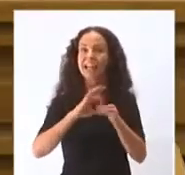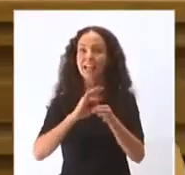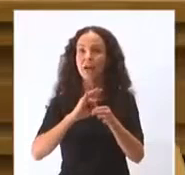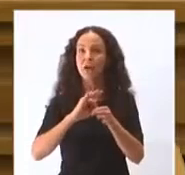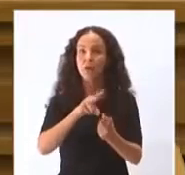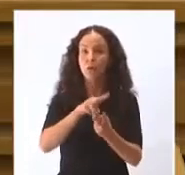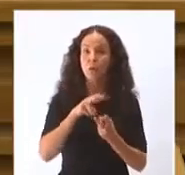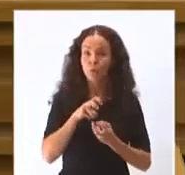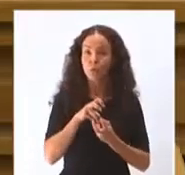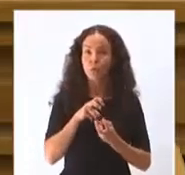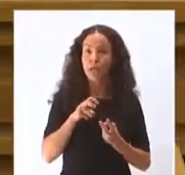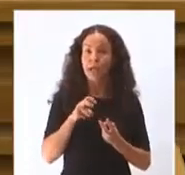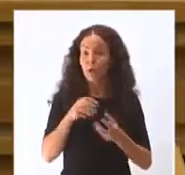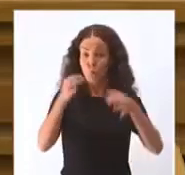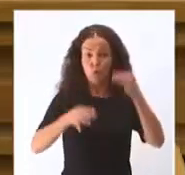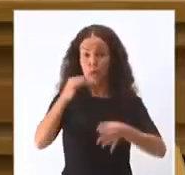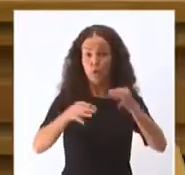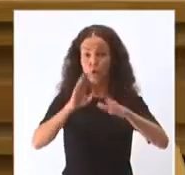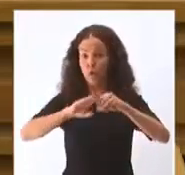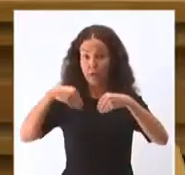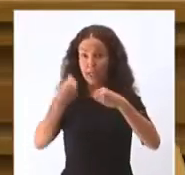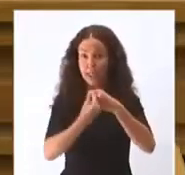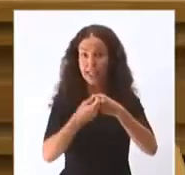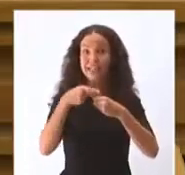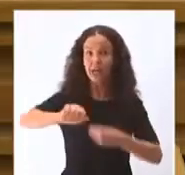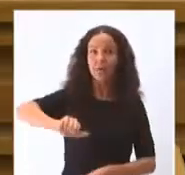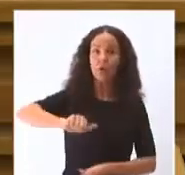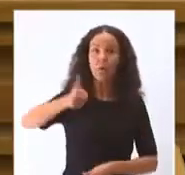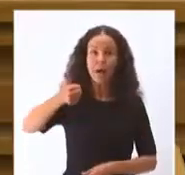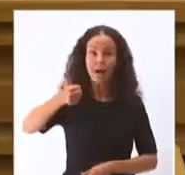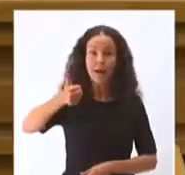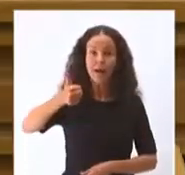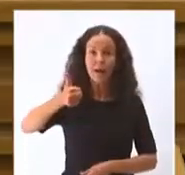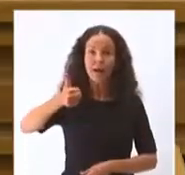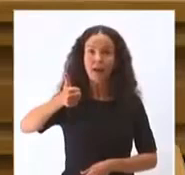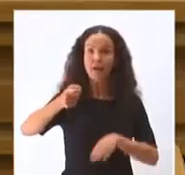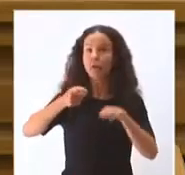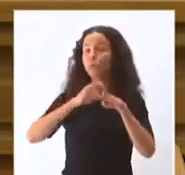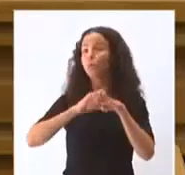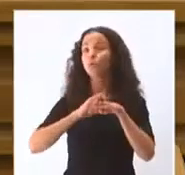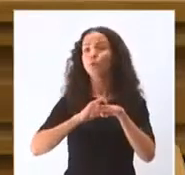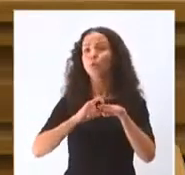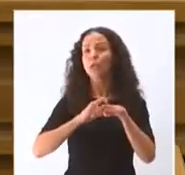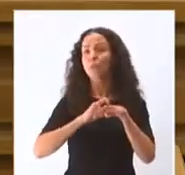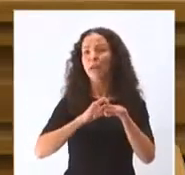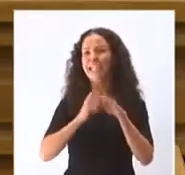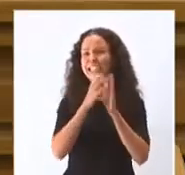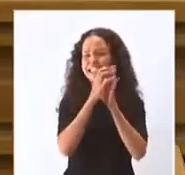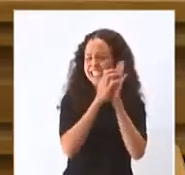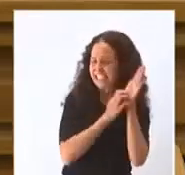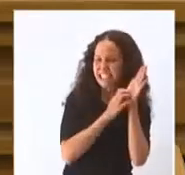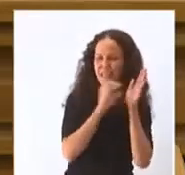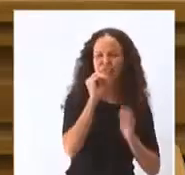sobre actos jurídicos documentales documentados vamos a probar un tipo hiper reducido del 0